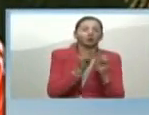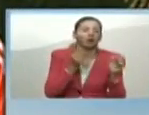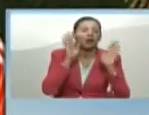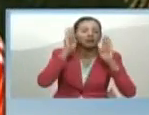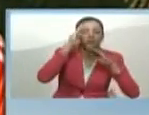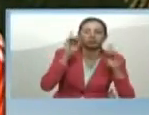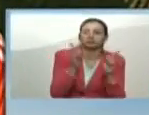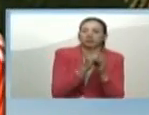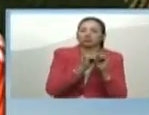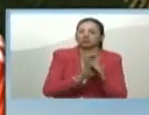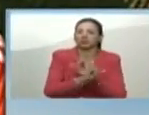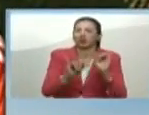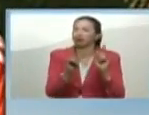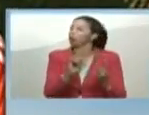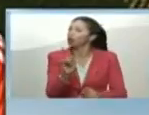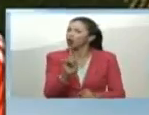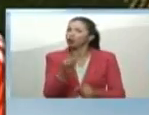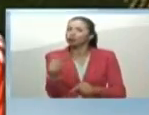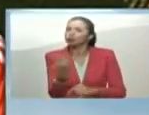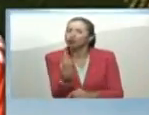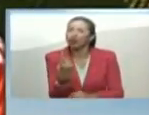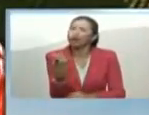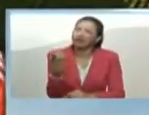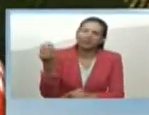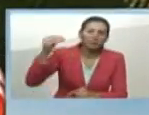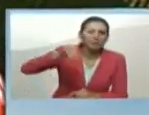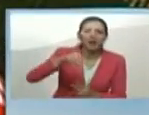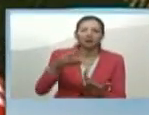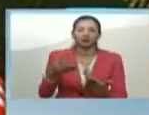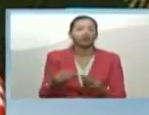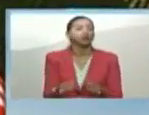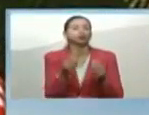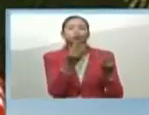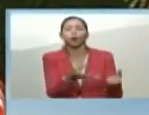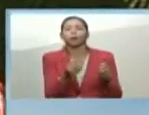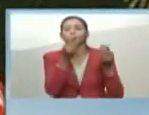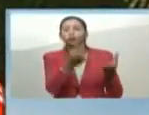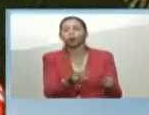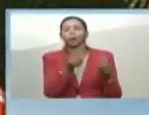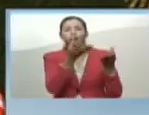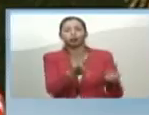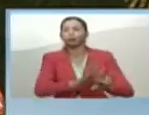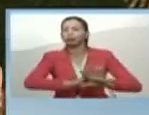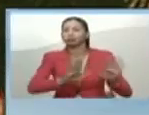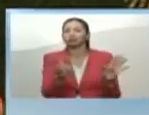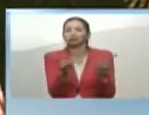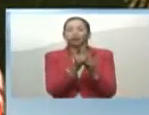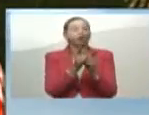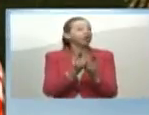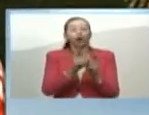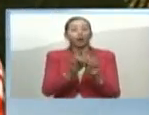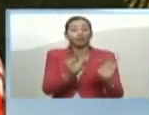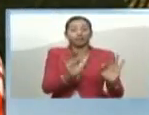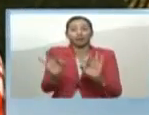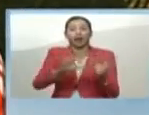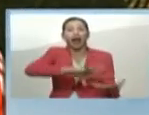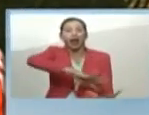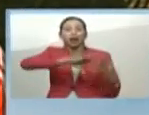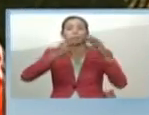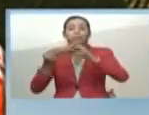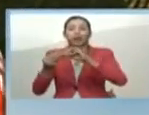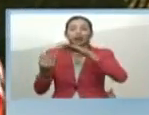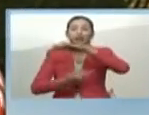razones no se trata del asistencialismo No yo te doy yo te doy yo te doy no sino gener las condiciones estructurales